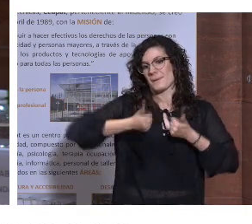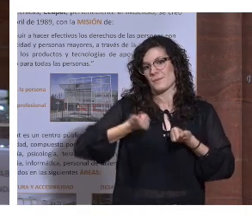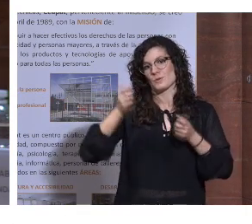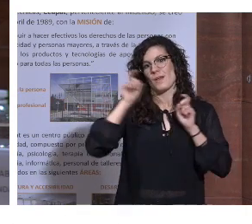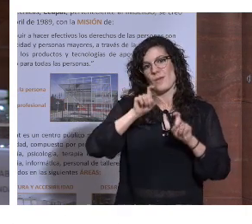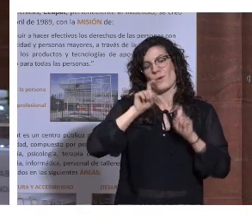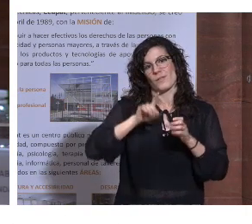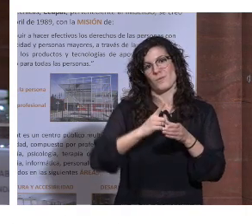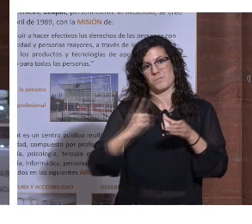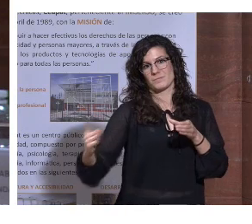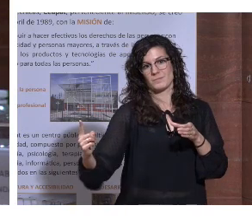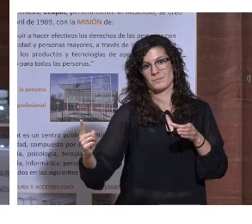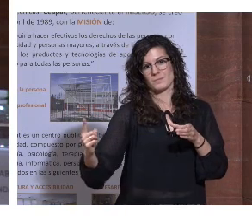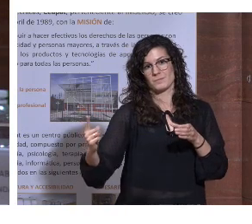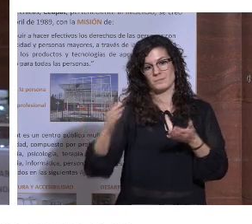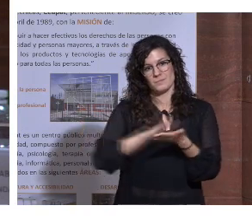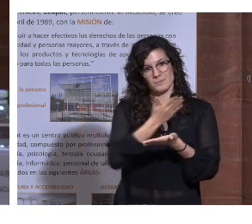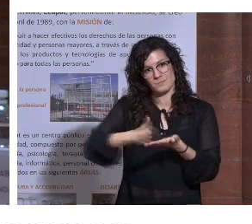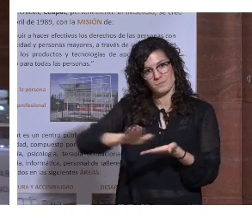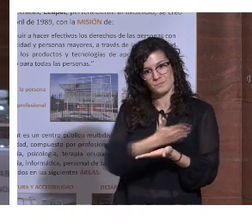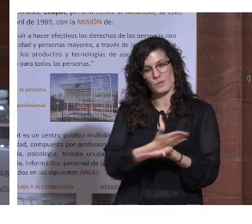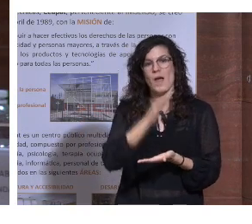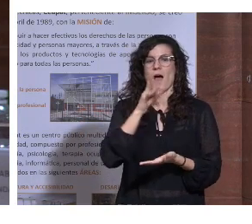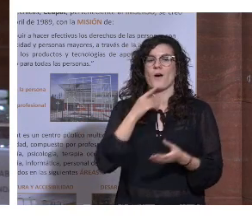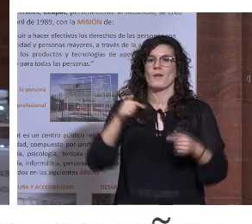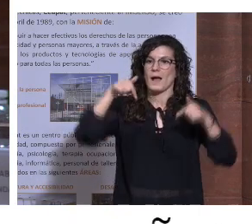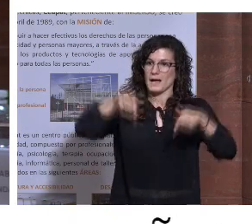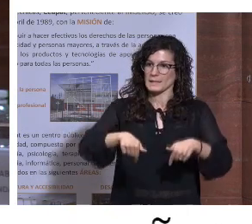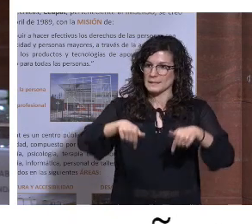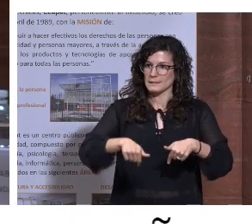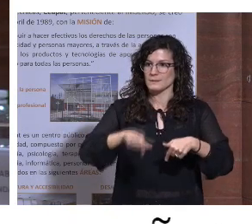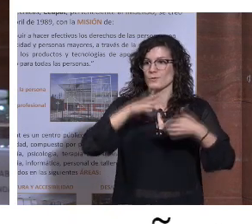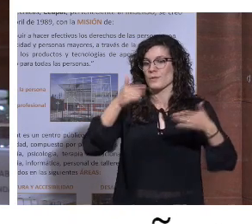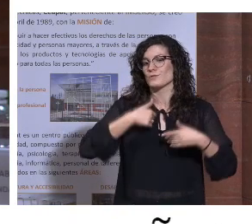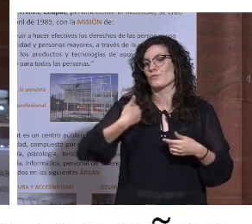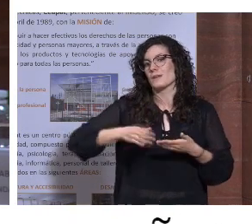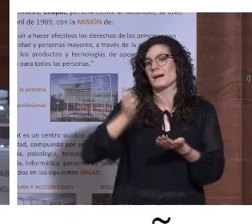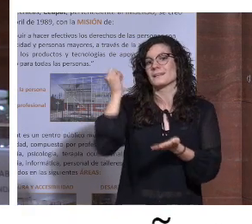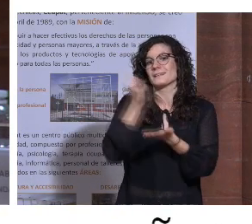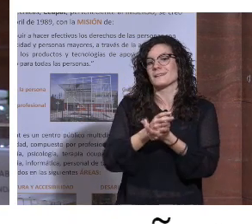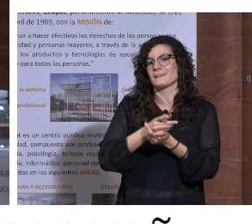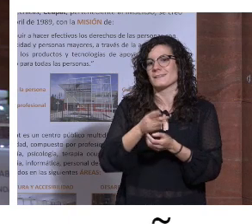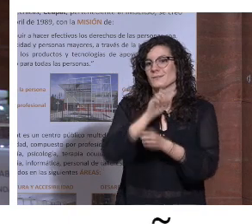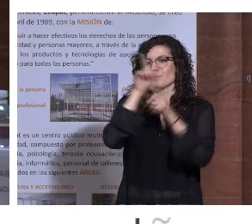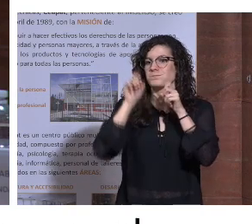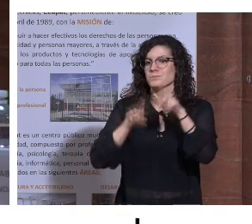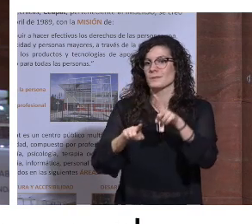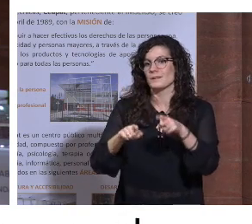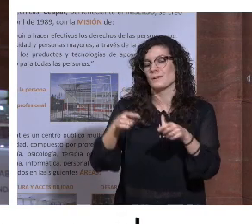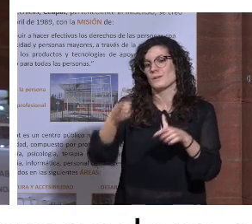excluyente, segregadora, y hoy estamos aquí. Entonces yo dejo lanzado el reto de que esto es una tarea de